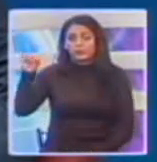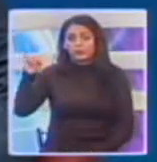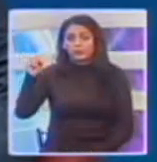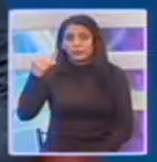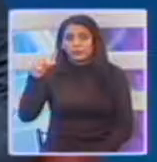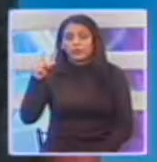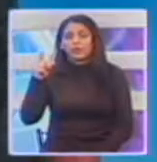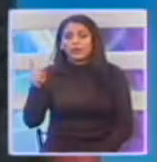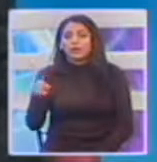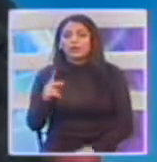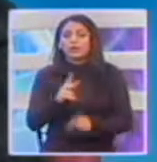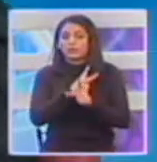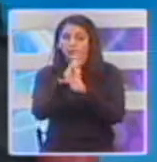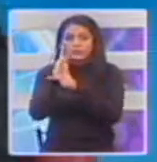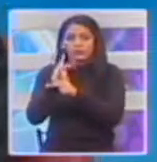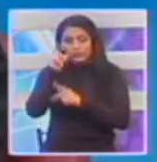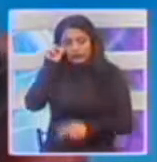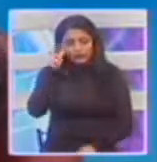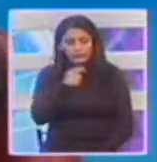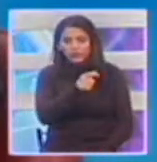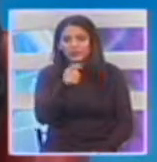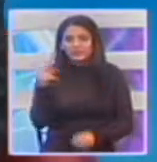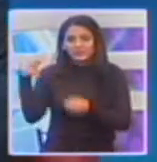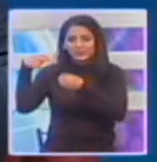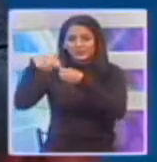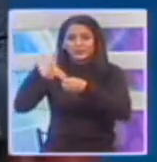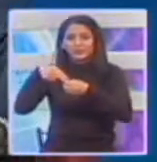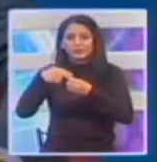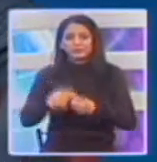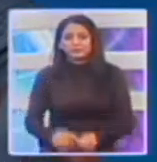de fiscalización de la asamblea como la